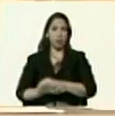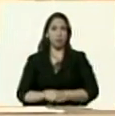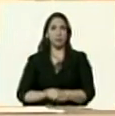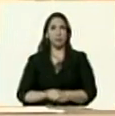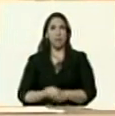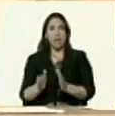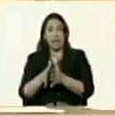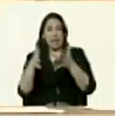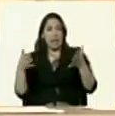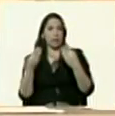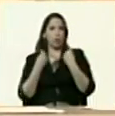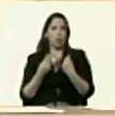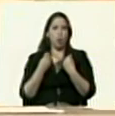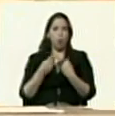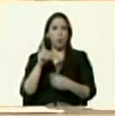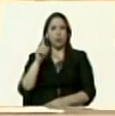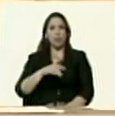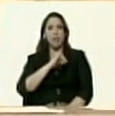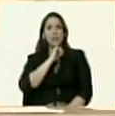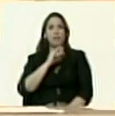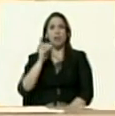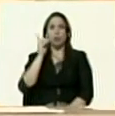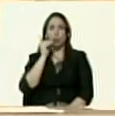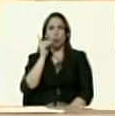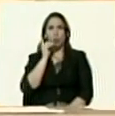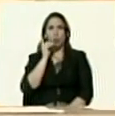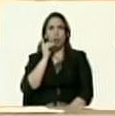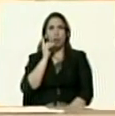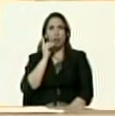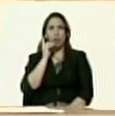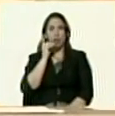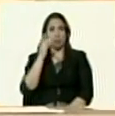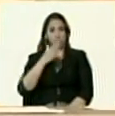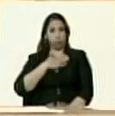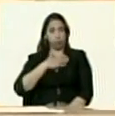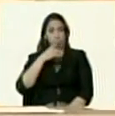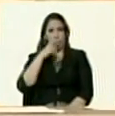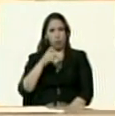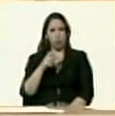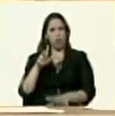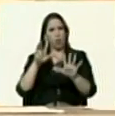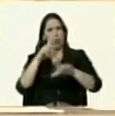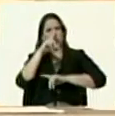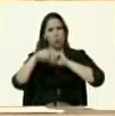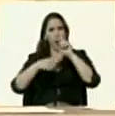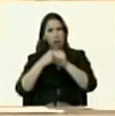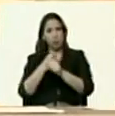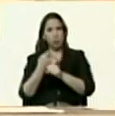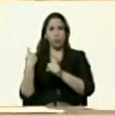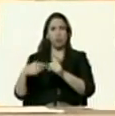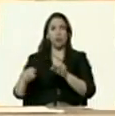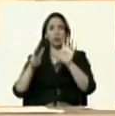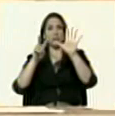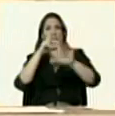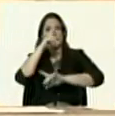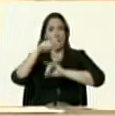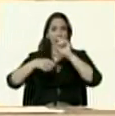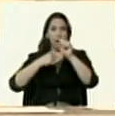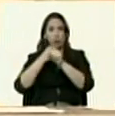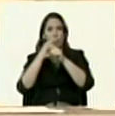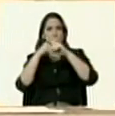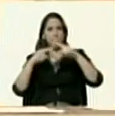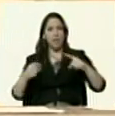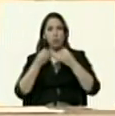Tan grandes como la de Iván Duque y Maduro. Pero de 8 años tuvieron 7 años y medio de